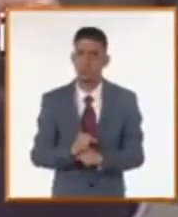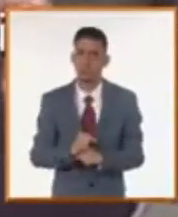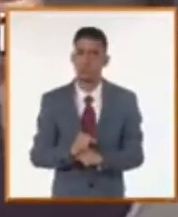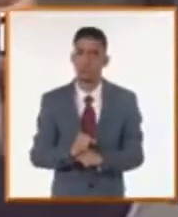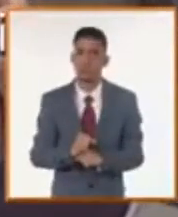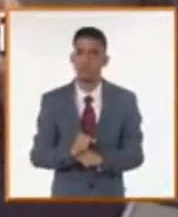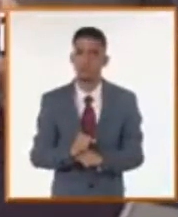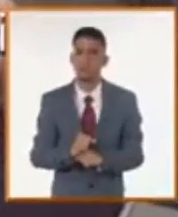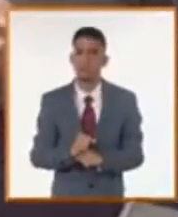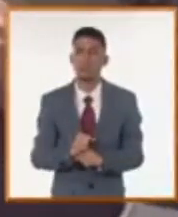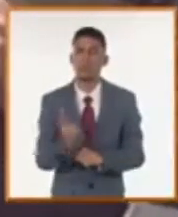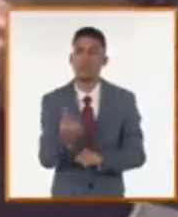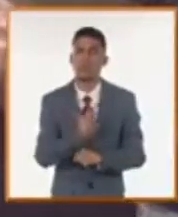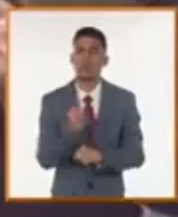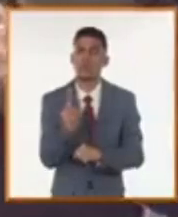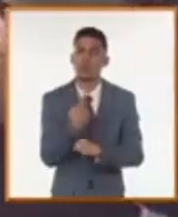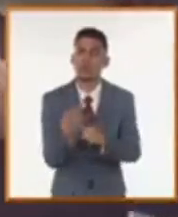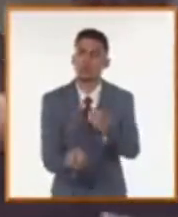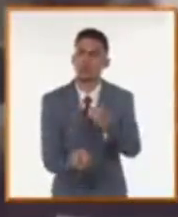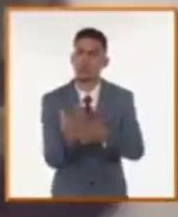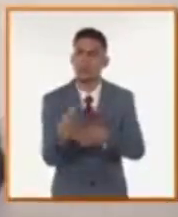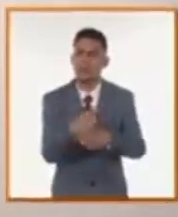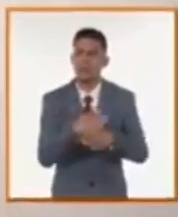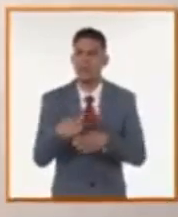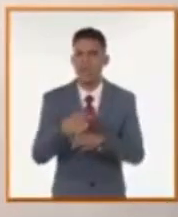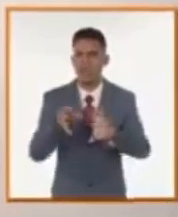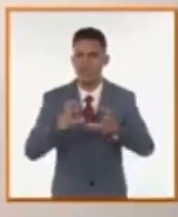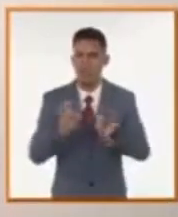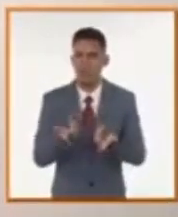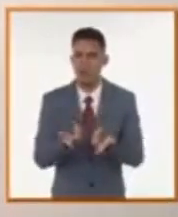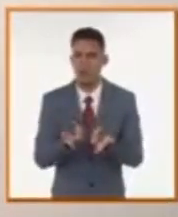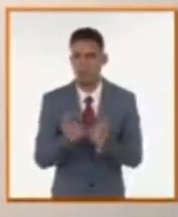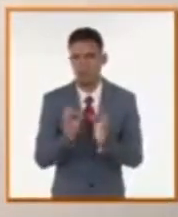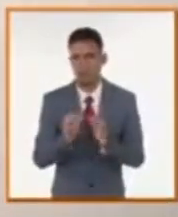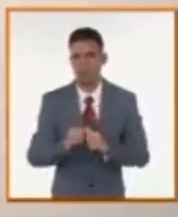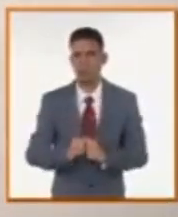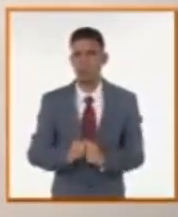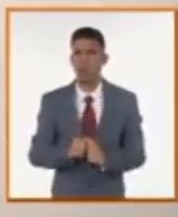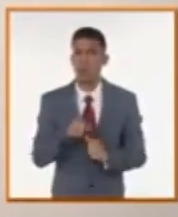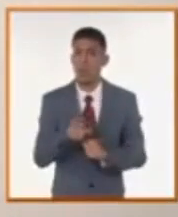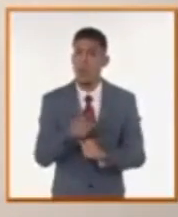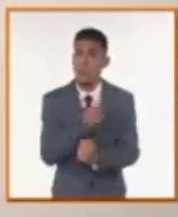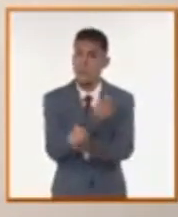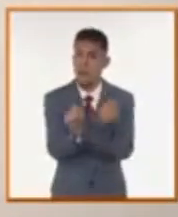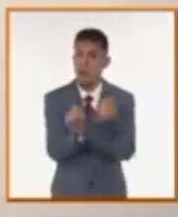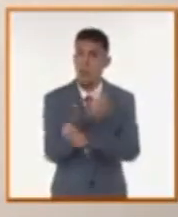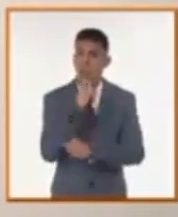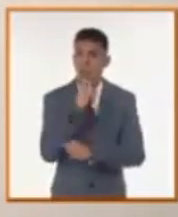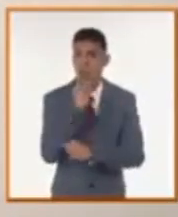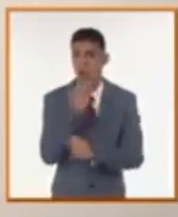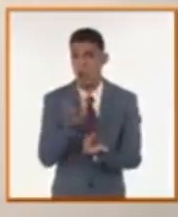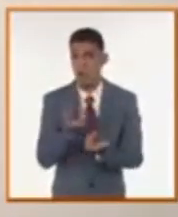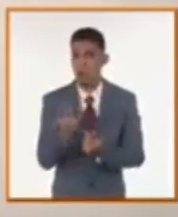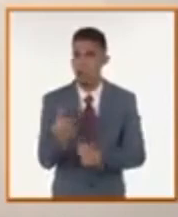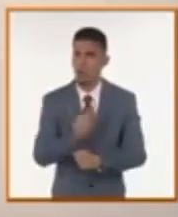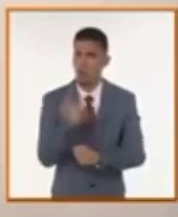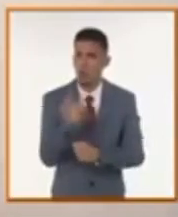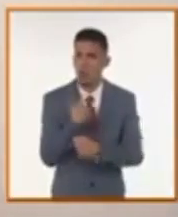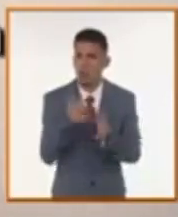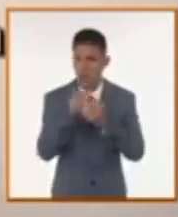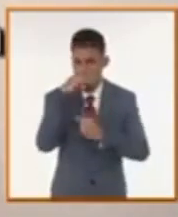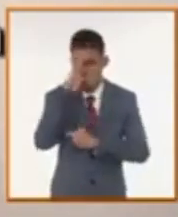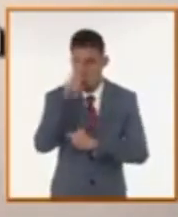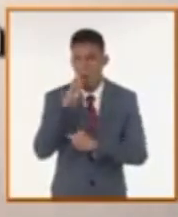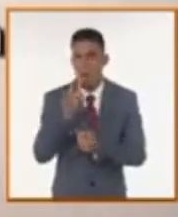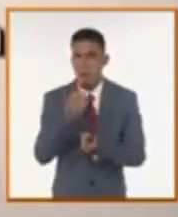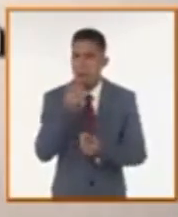que haya una solución. The conditions so that a settlement can be reached. Implica riesgos. Of course, that entails risk. Hemos estado dispuestos a correr los riesgos. And we have been willing